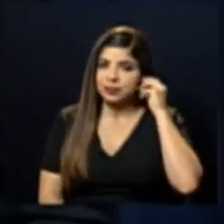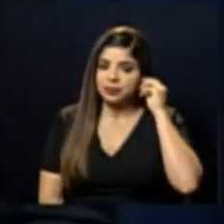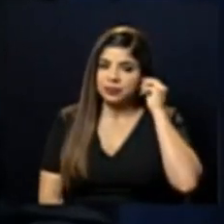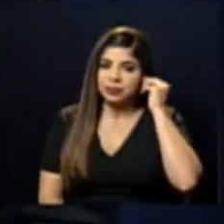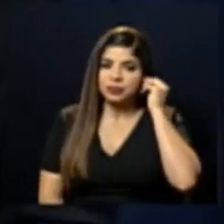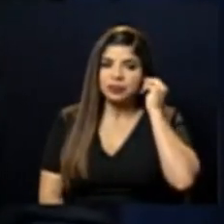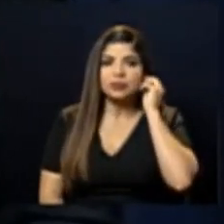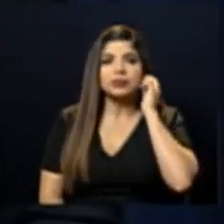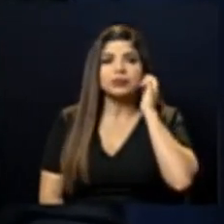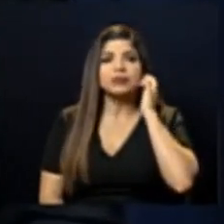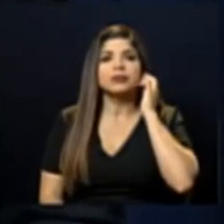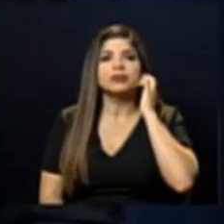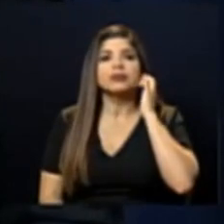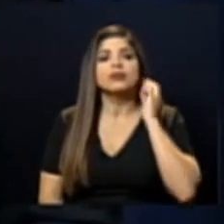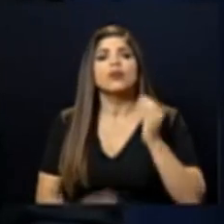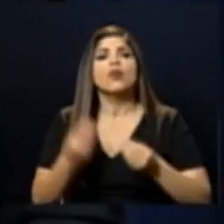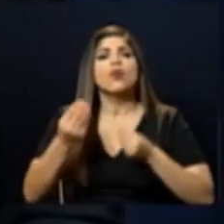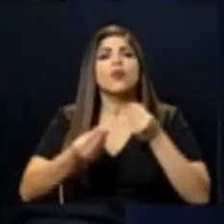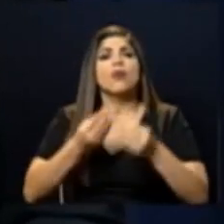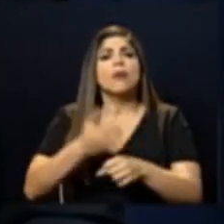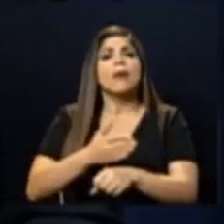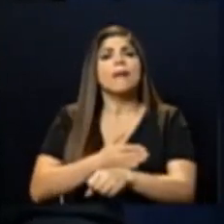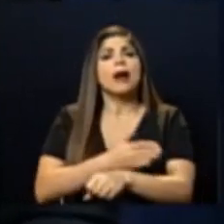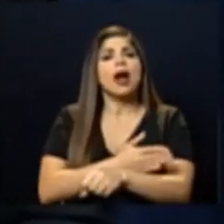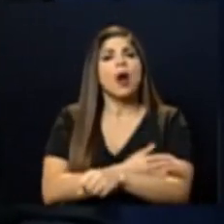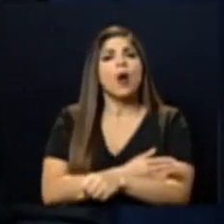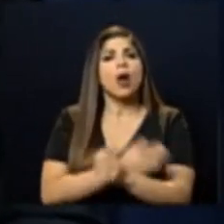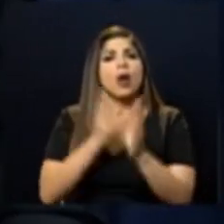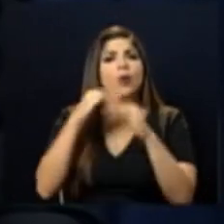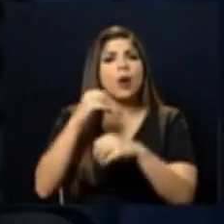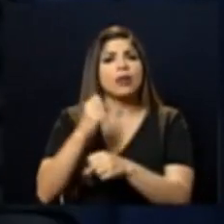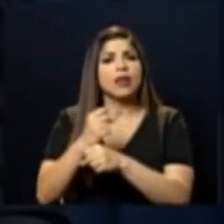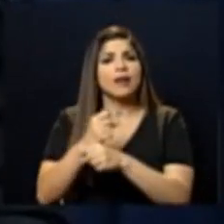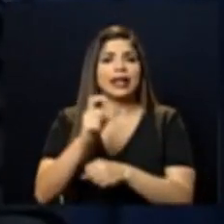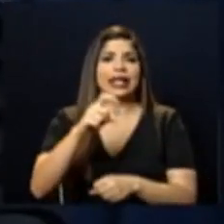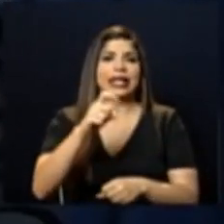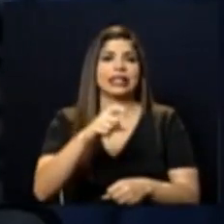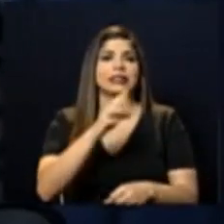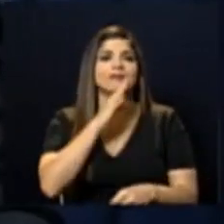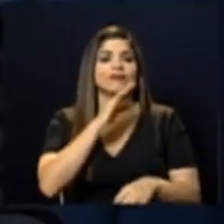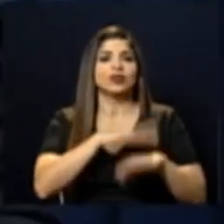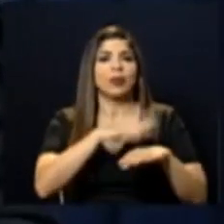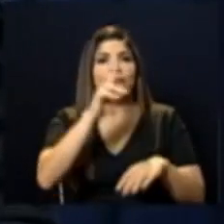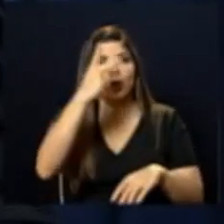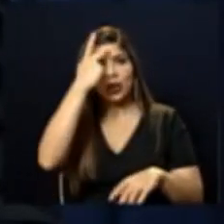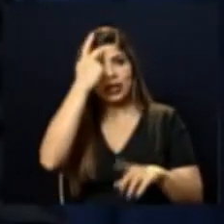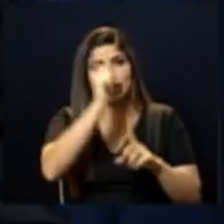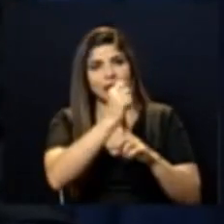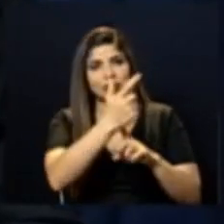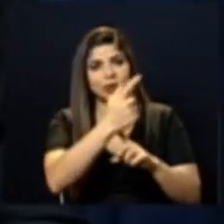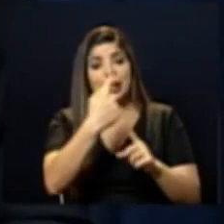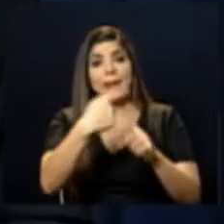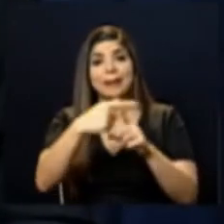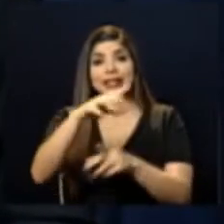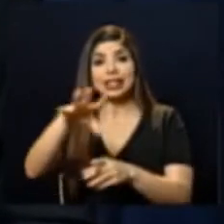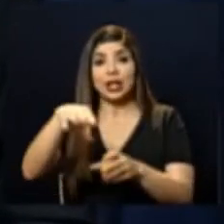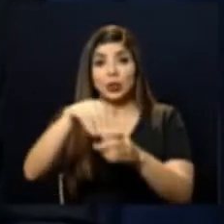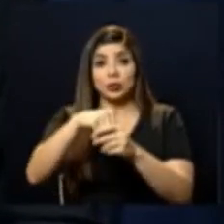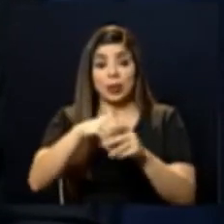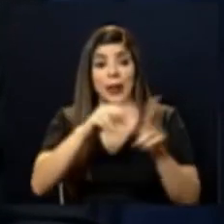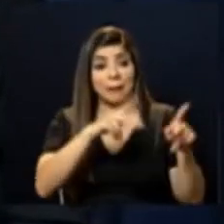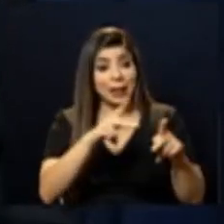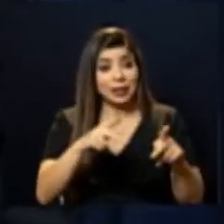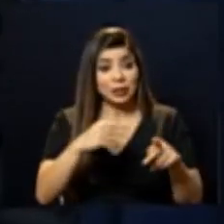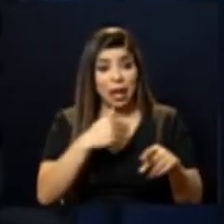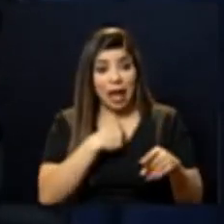Para mejorar la situación del empleo es necesario que hablemos también de la política social y de inclusión, para que quienes menos